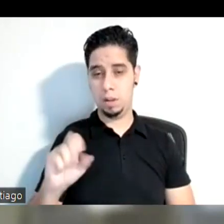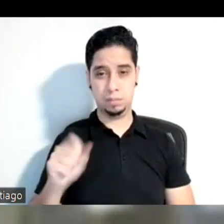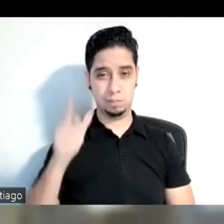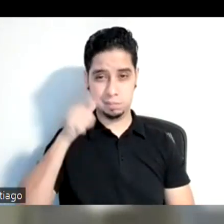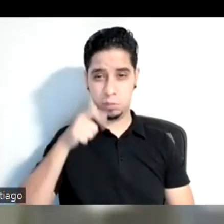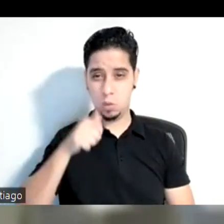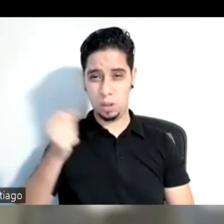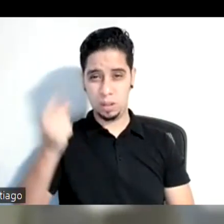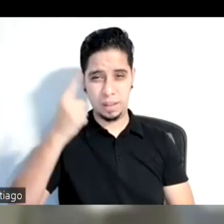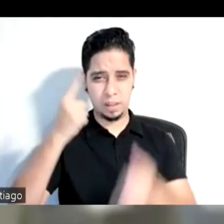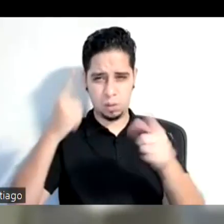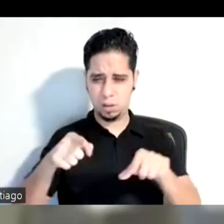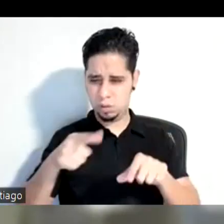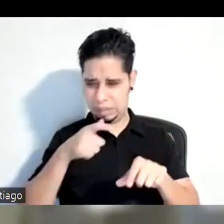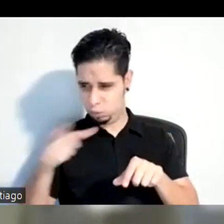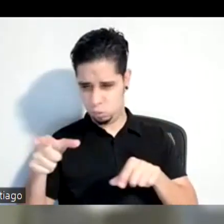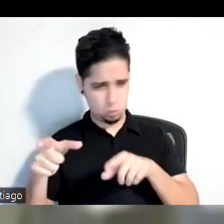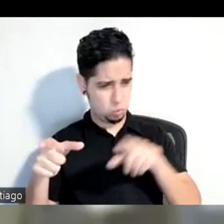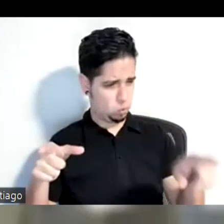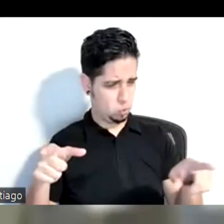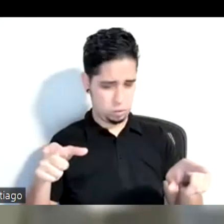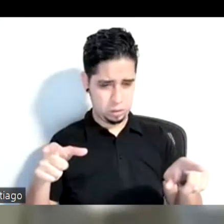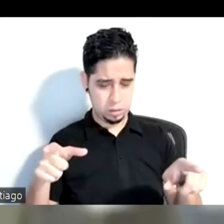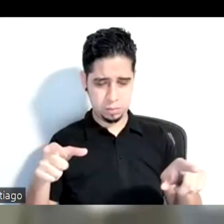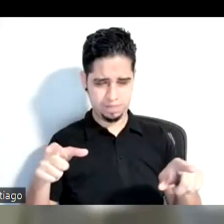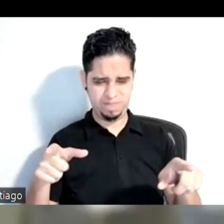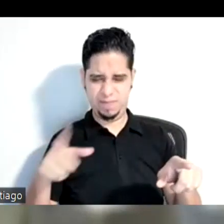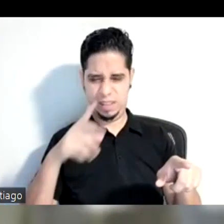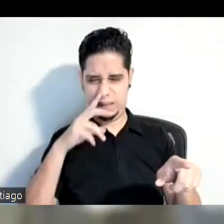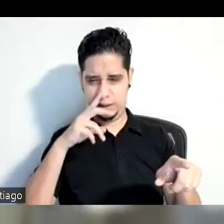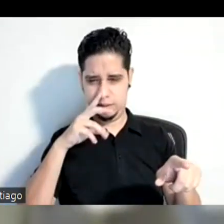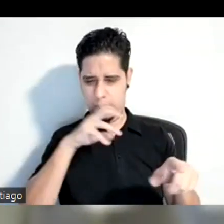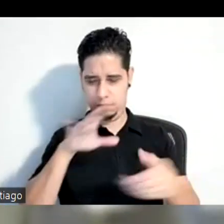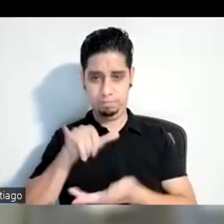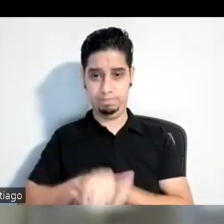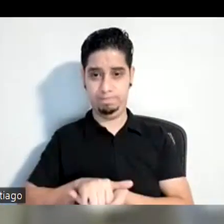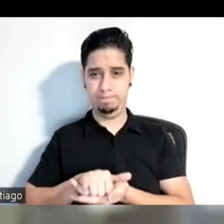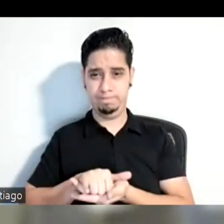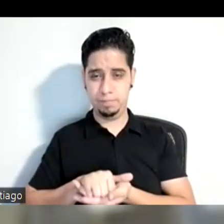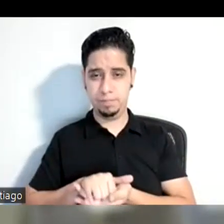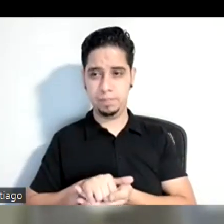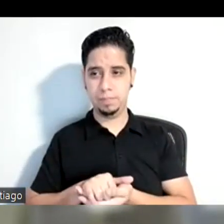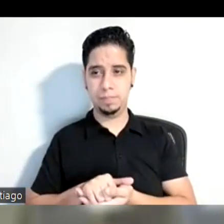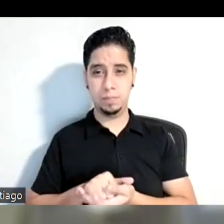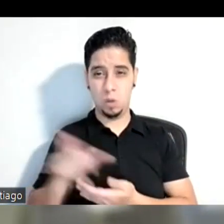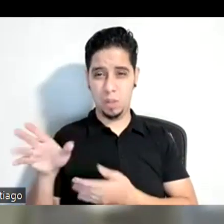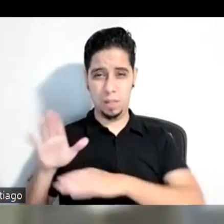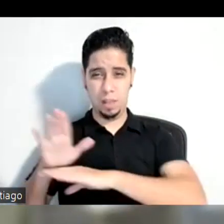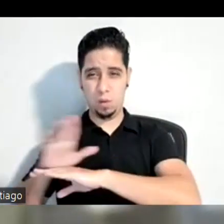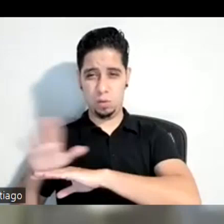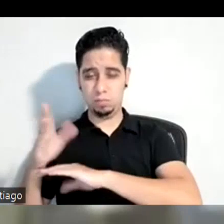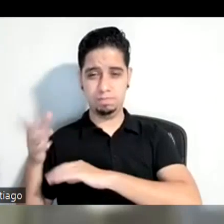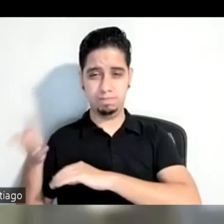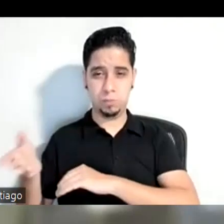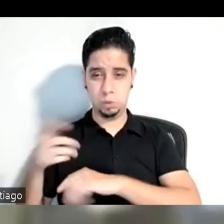qué es lo que está pasando y cuelgan la llamada. Los del lugar. Los del lugar, sí, los de la compañía a la que